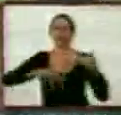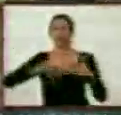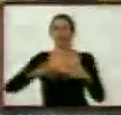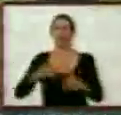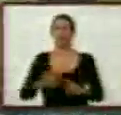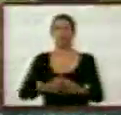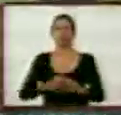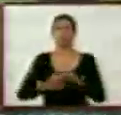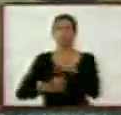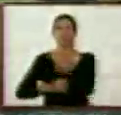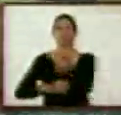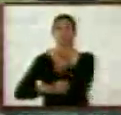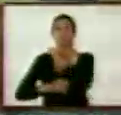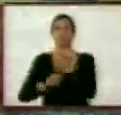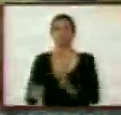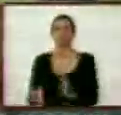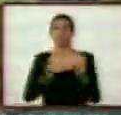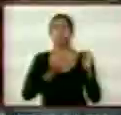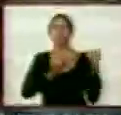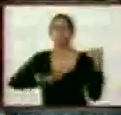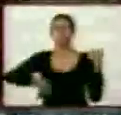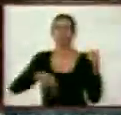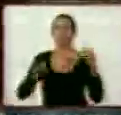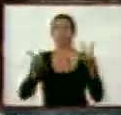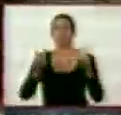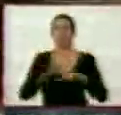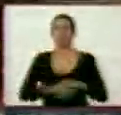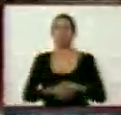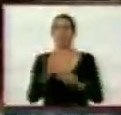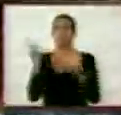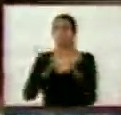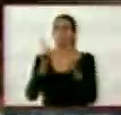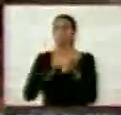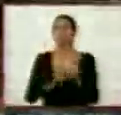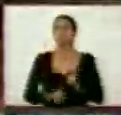toma de posesión del nuevo presidente de Honduras contó con la presencia de más de 60 mandatarios.